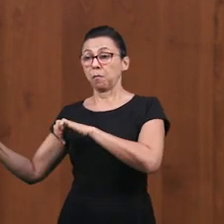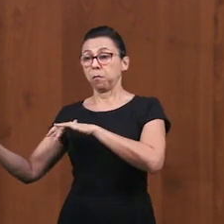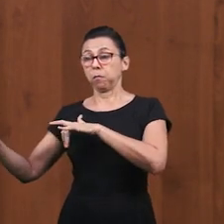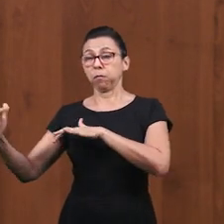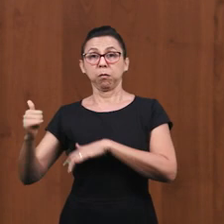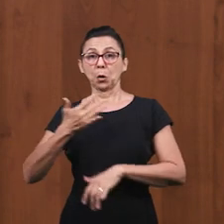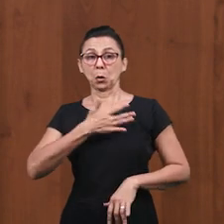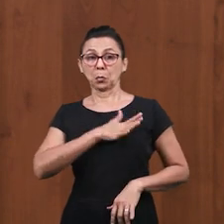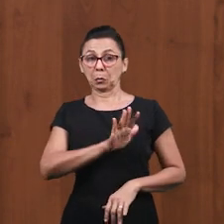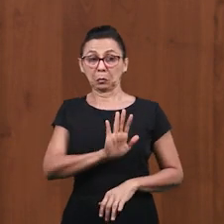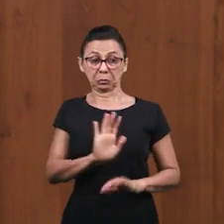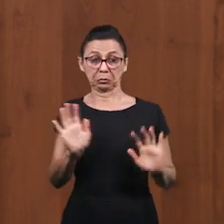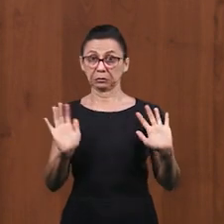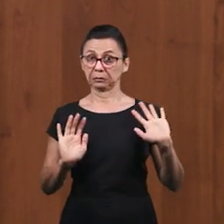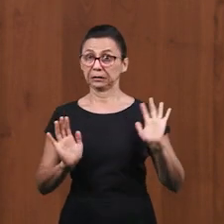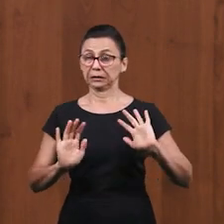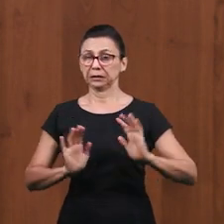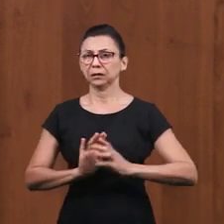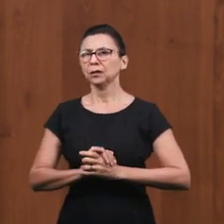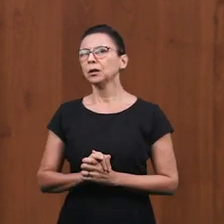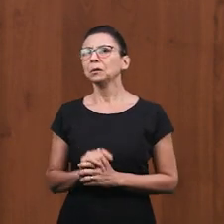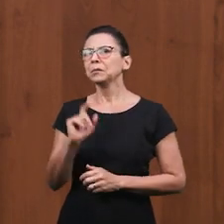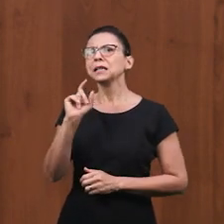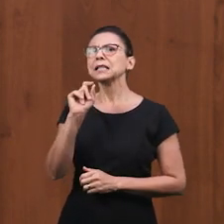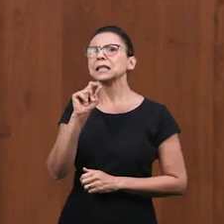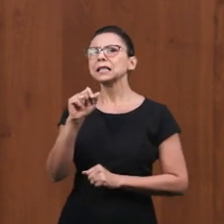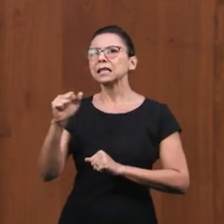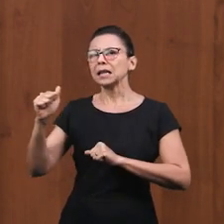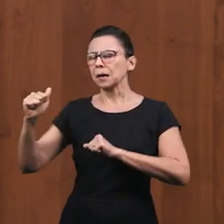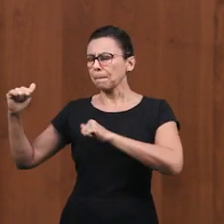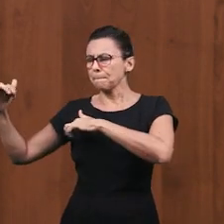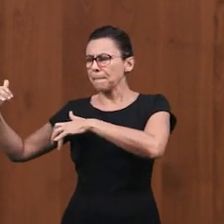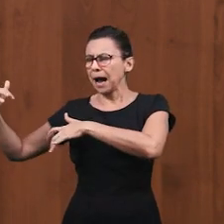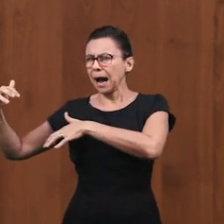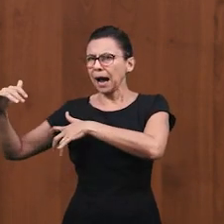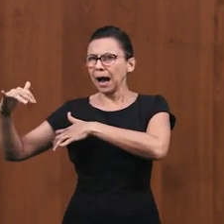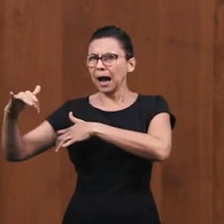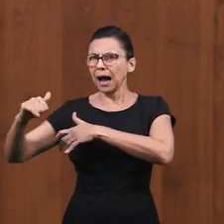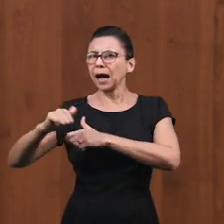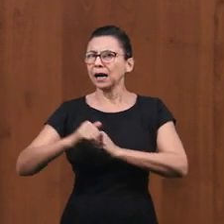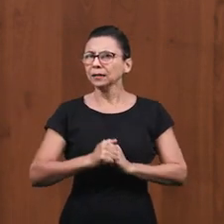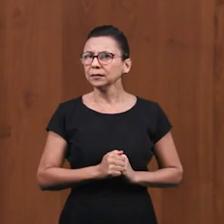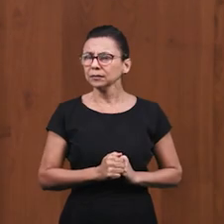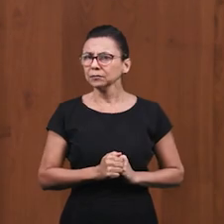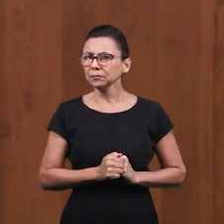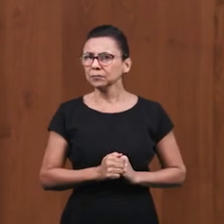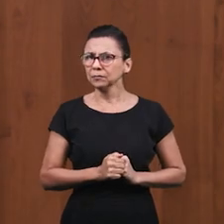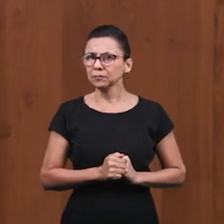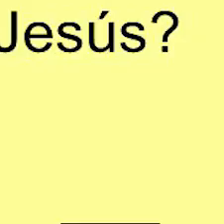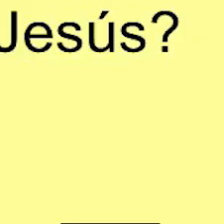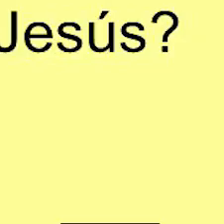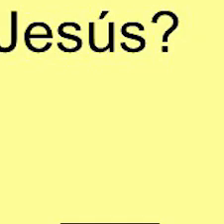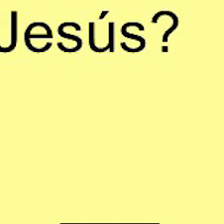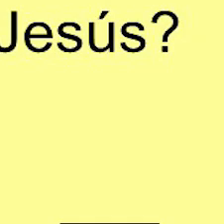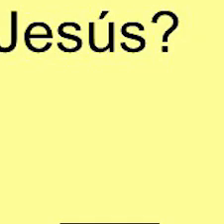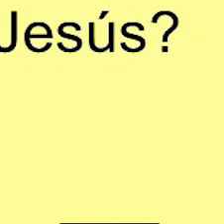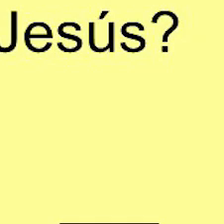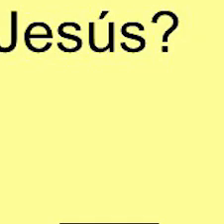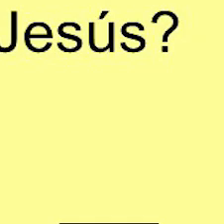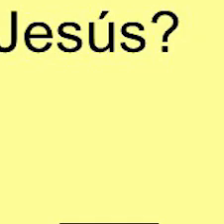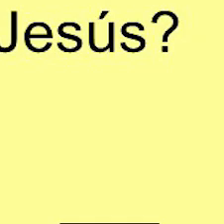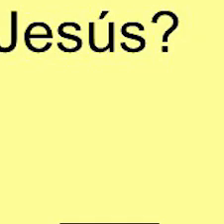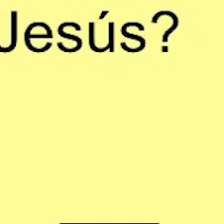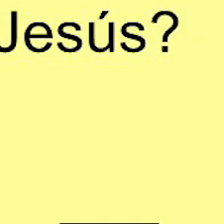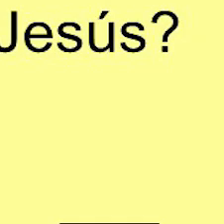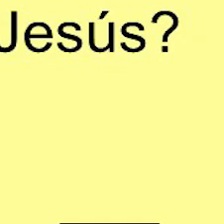intermedios. La multitud es todo aquello que nos impide tener comunión con Jesús. ¿Qué te